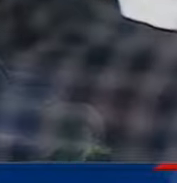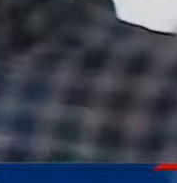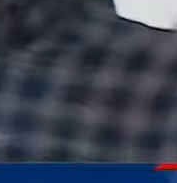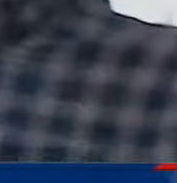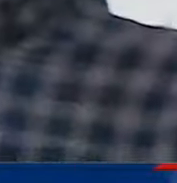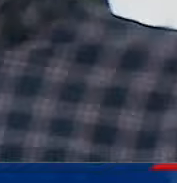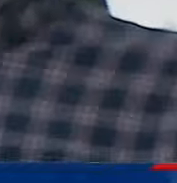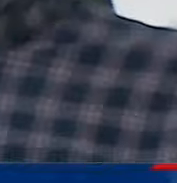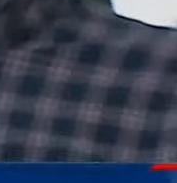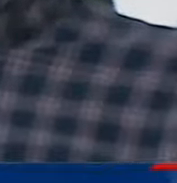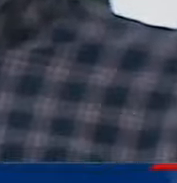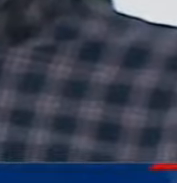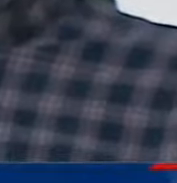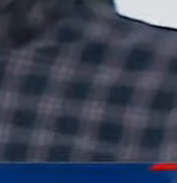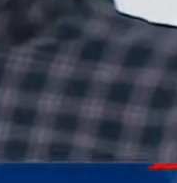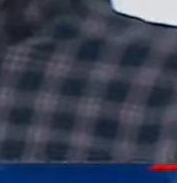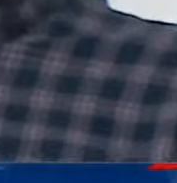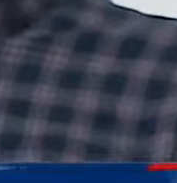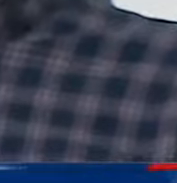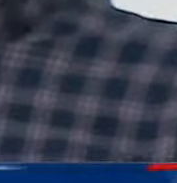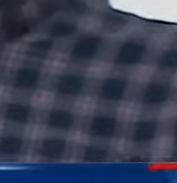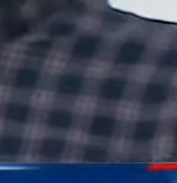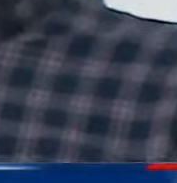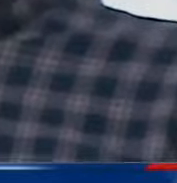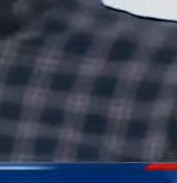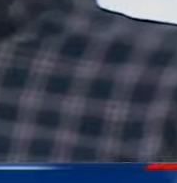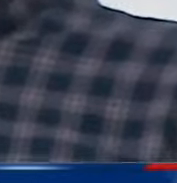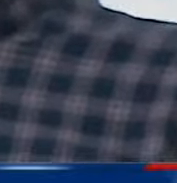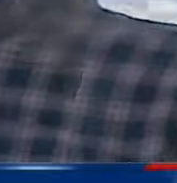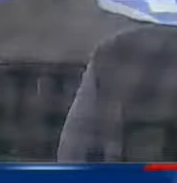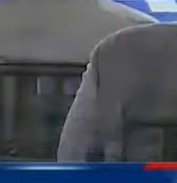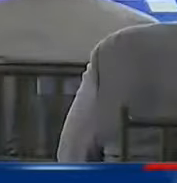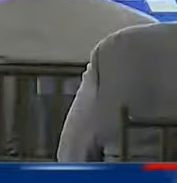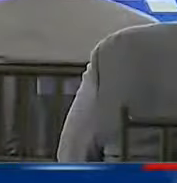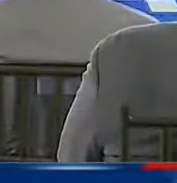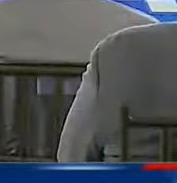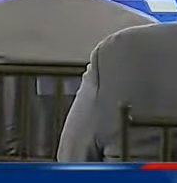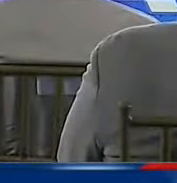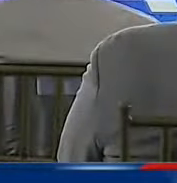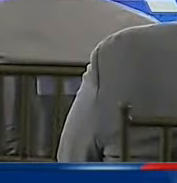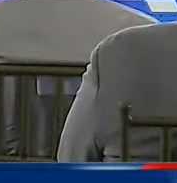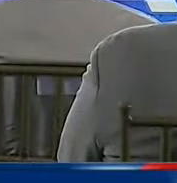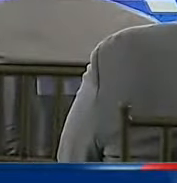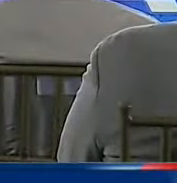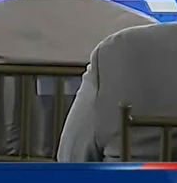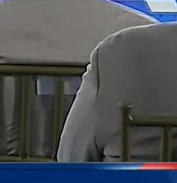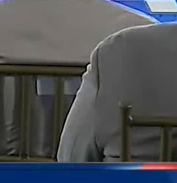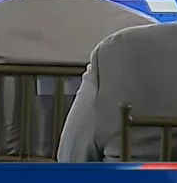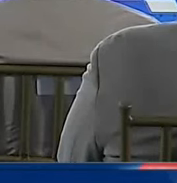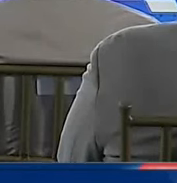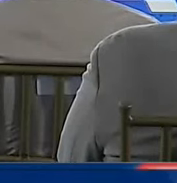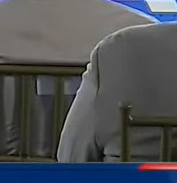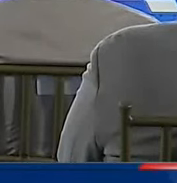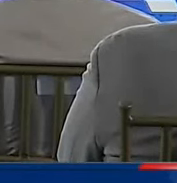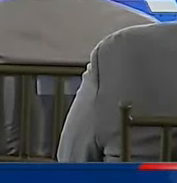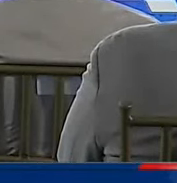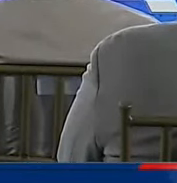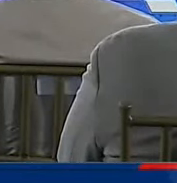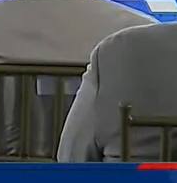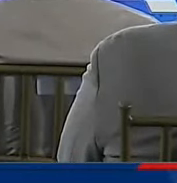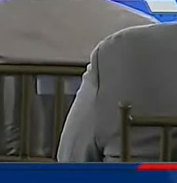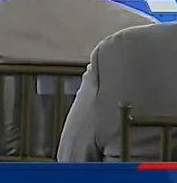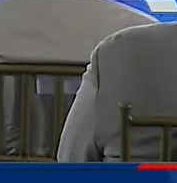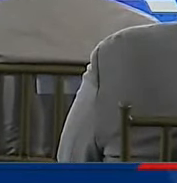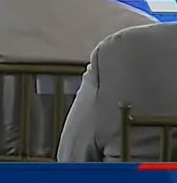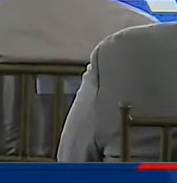edades. Y ninguno le gusta escribir con el lápiz o el lapicero. ¿Ustedes escriben con lapicero? Más o